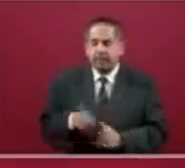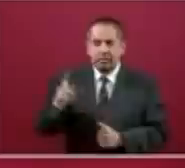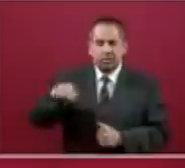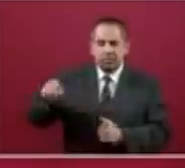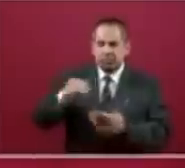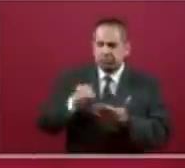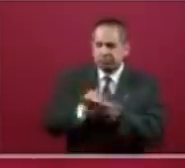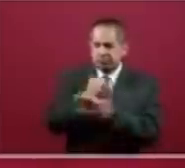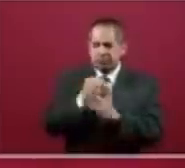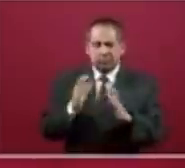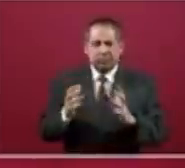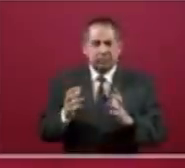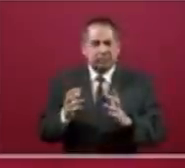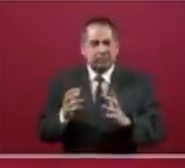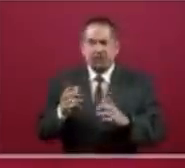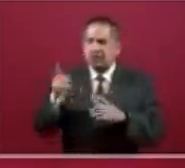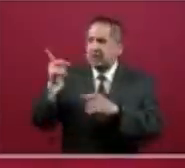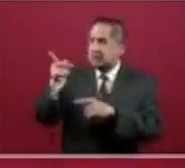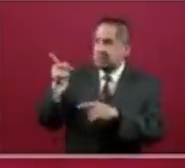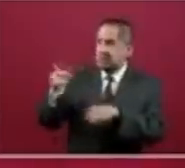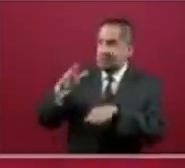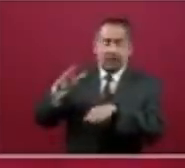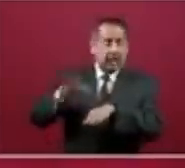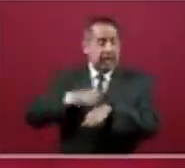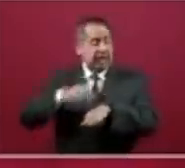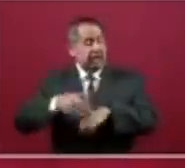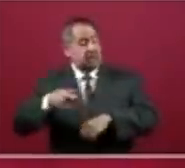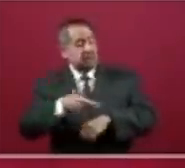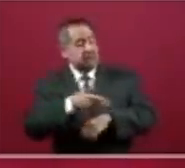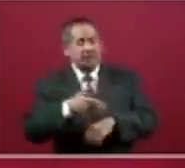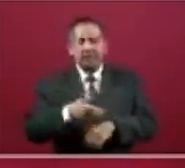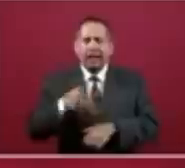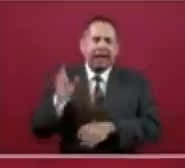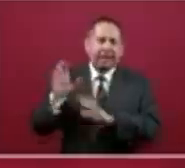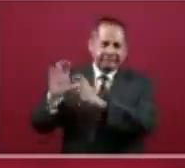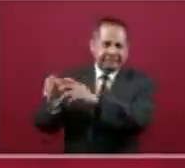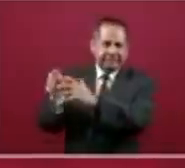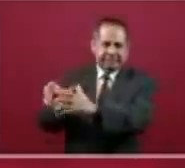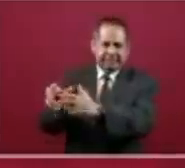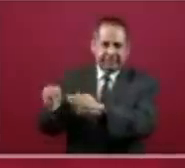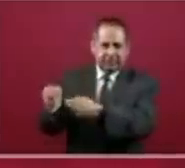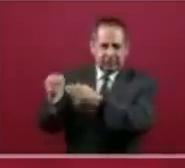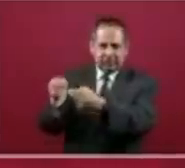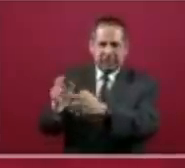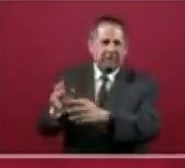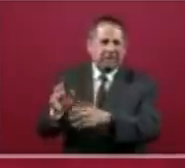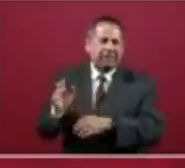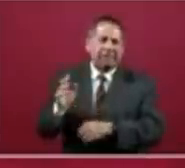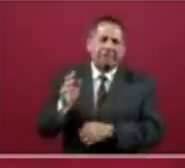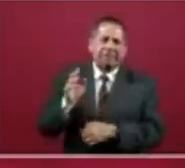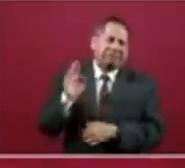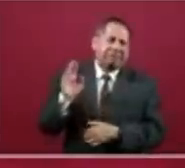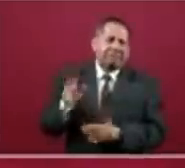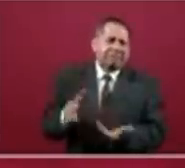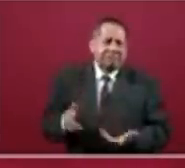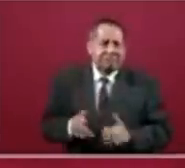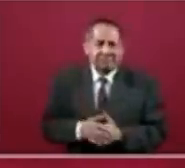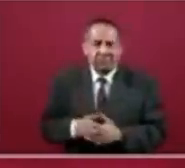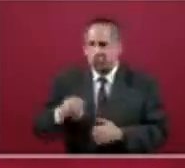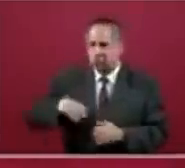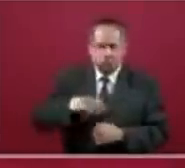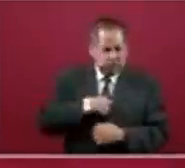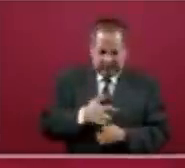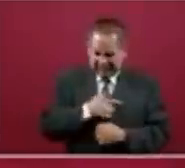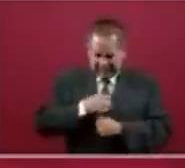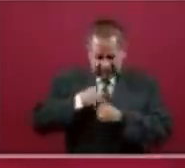decidan las calificadoras, porque estamos seguros de que la economía de